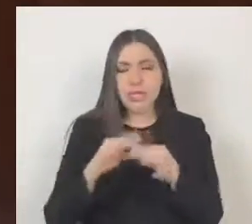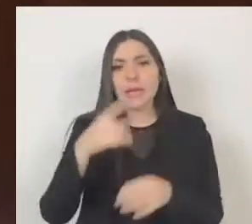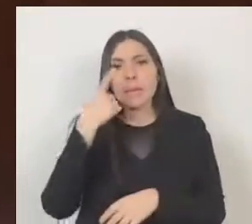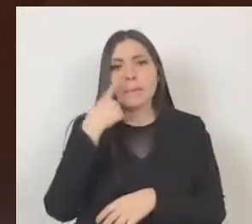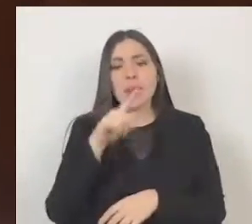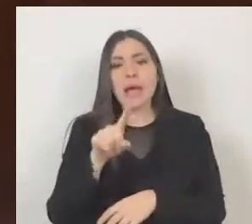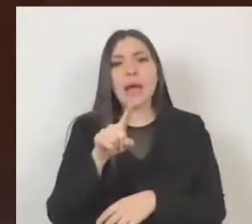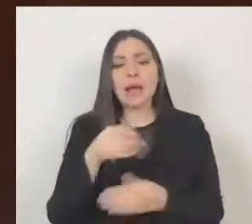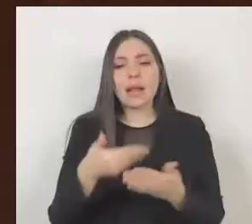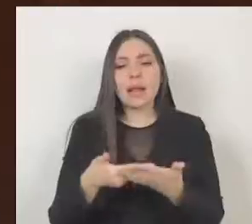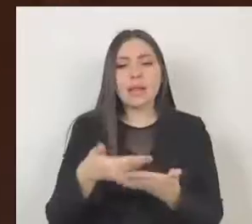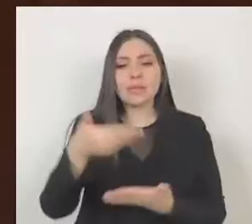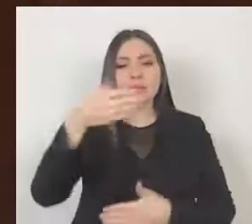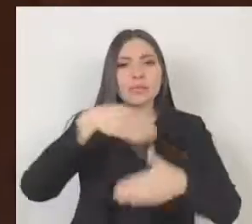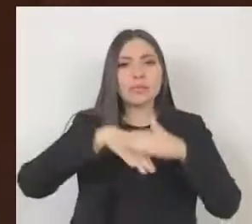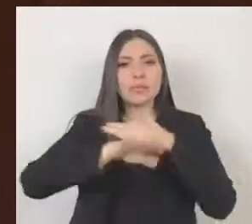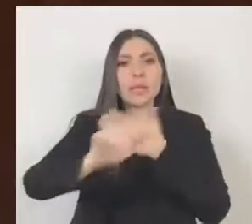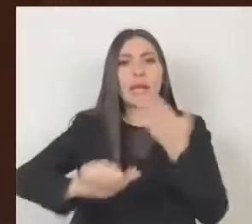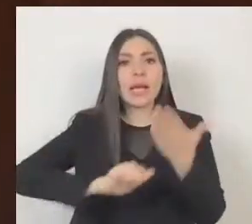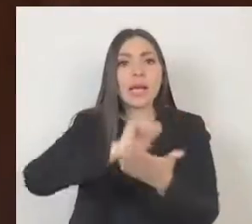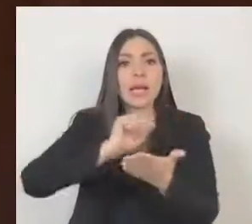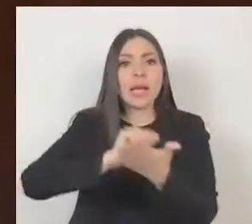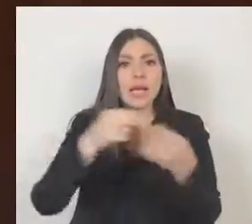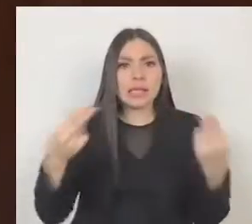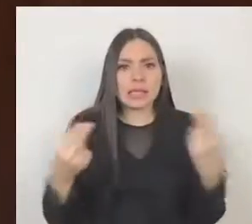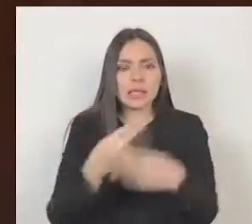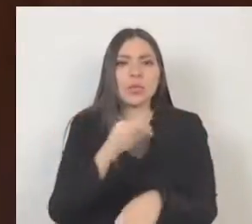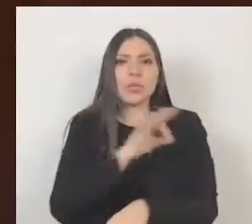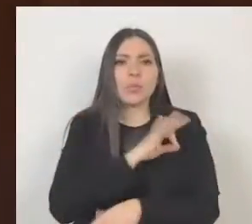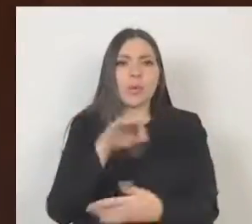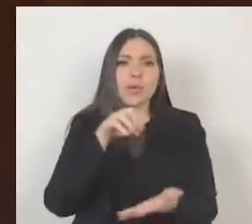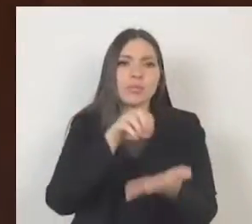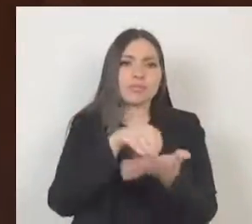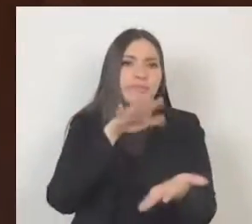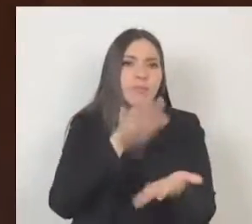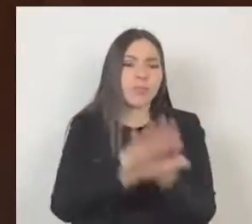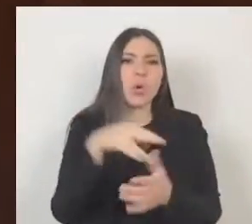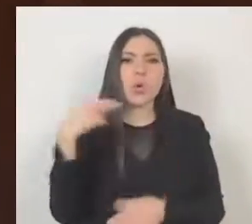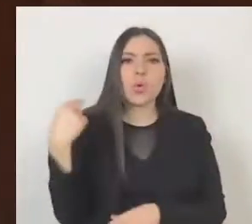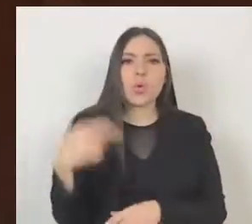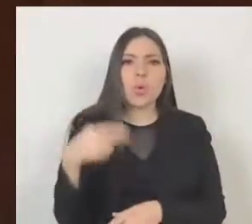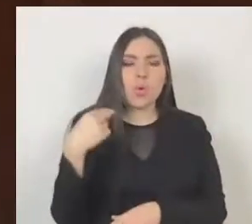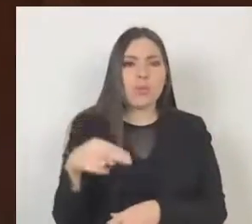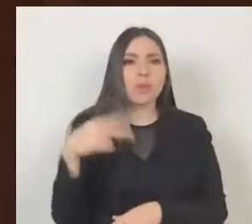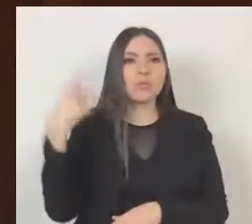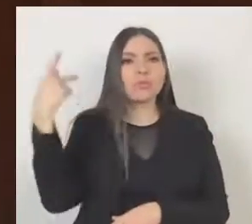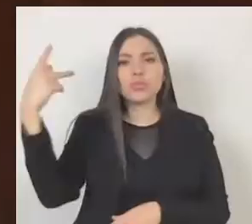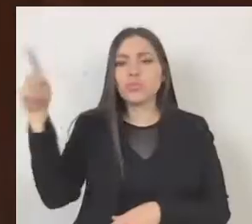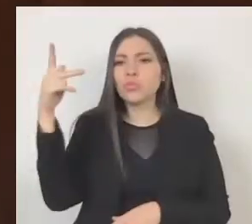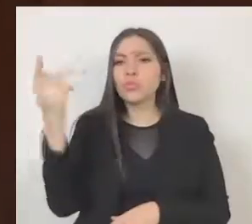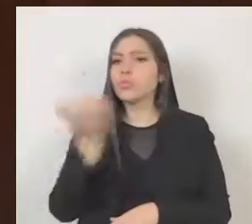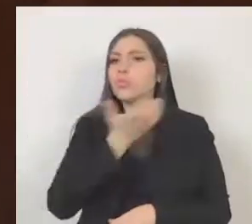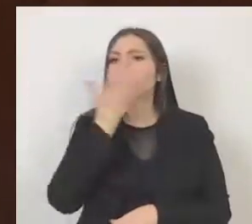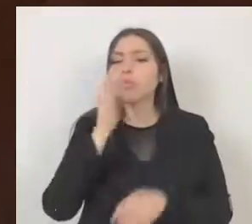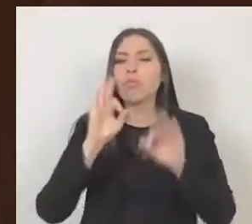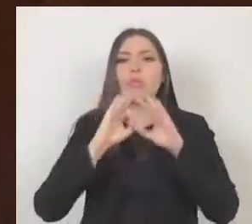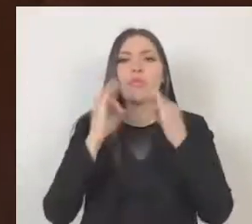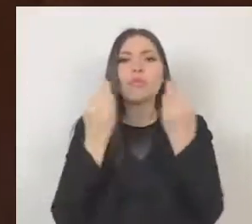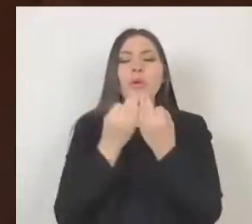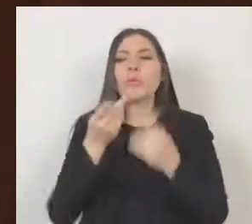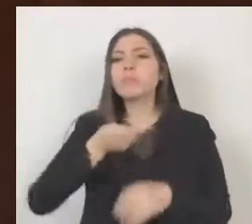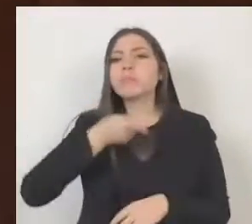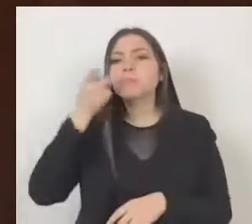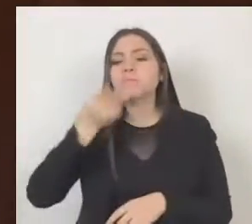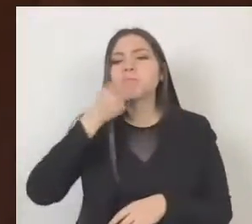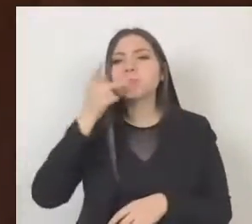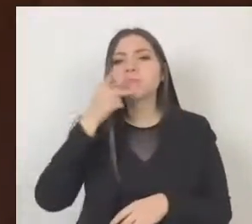Estado de México se pueda registrar el nombre de conformidad con las formas orales, funcionales y